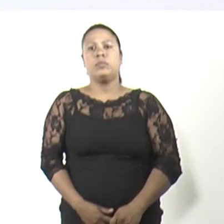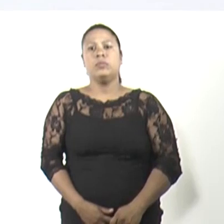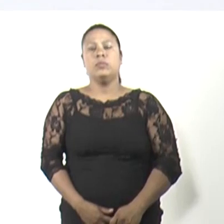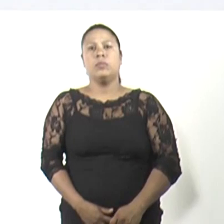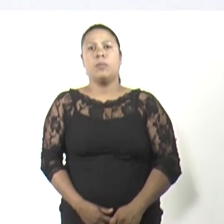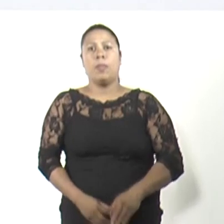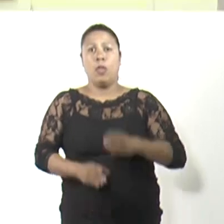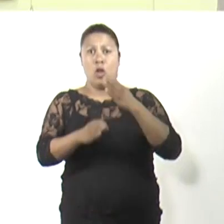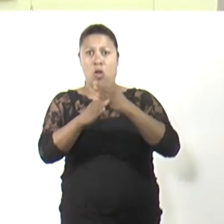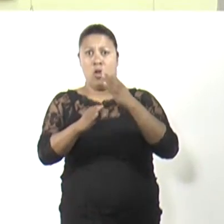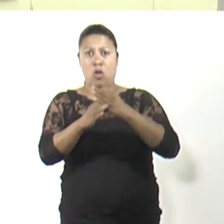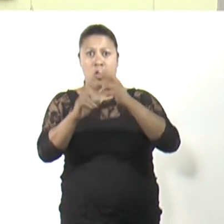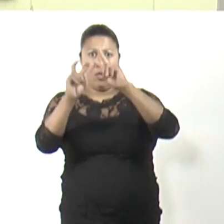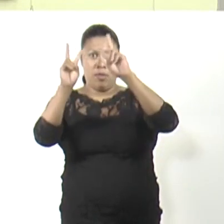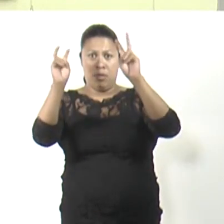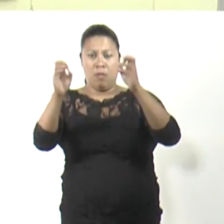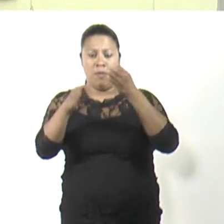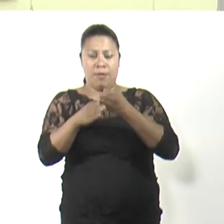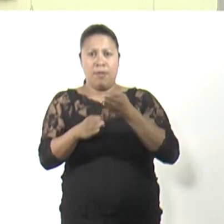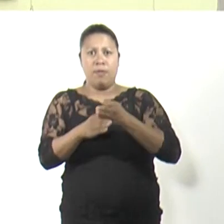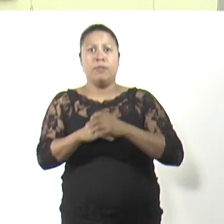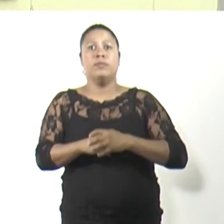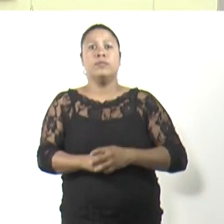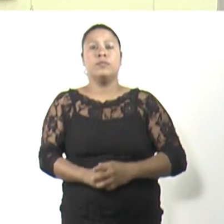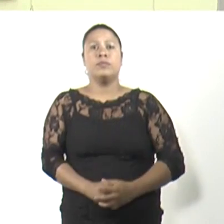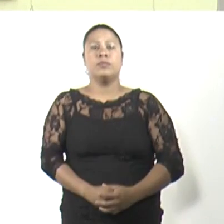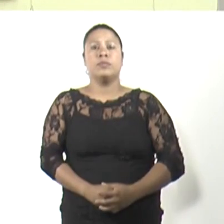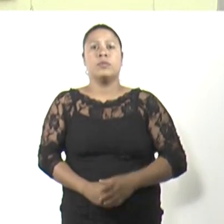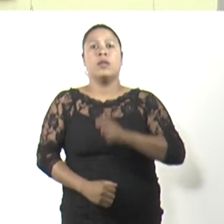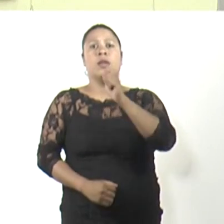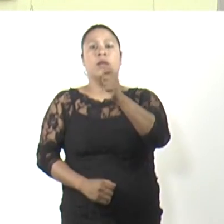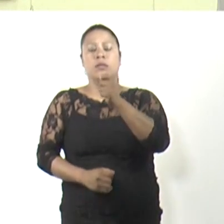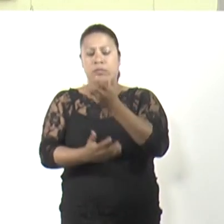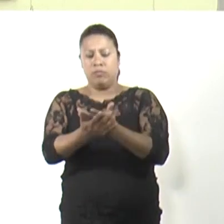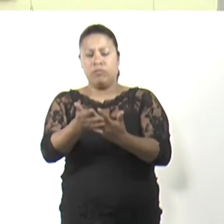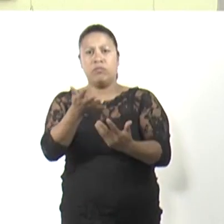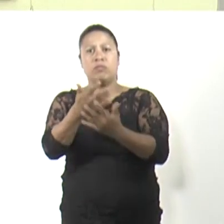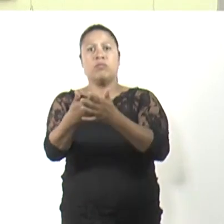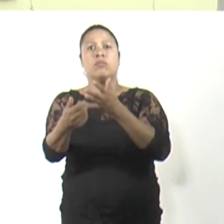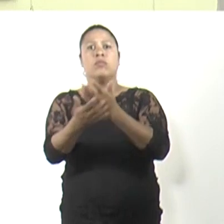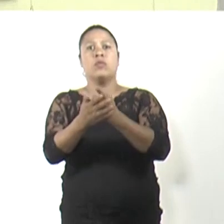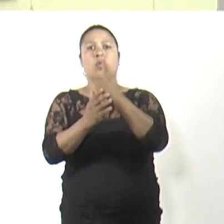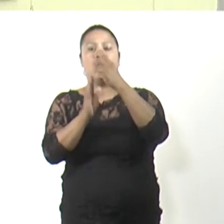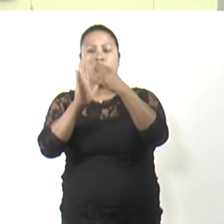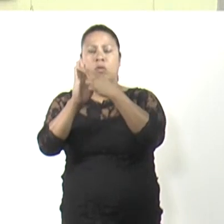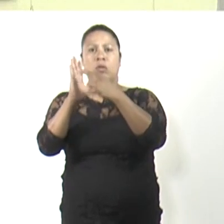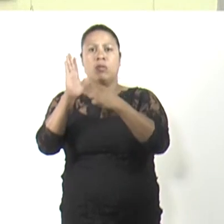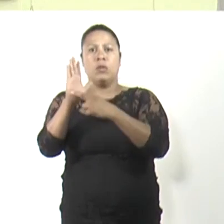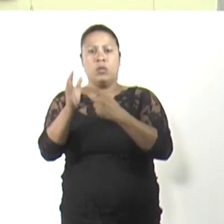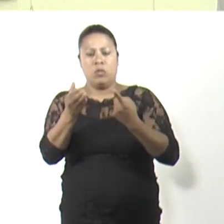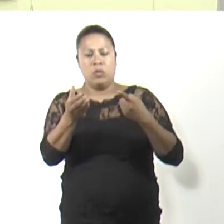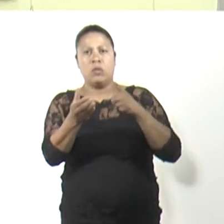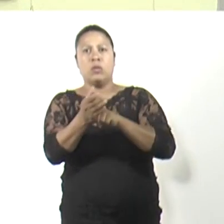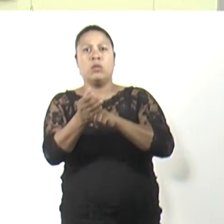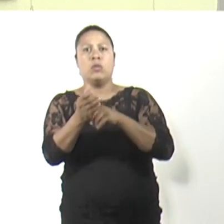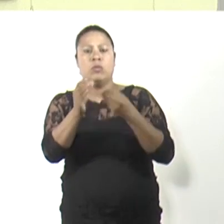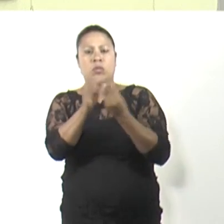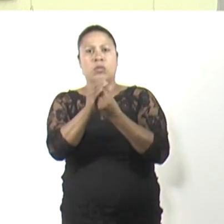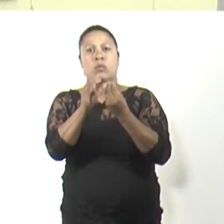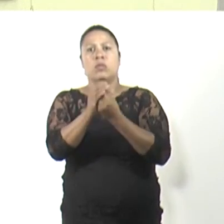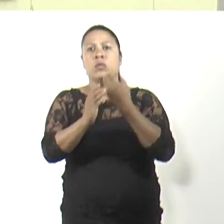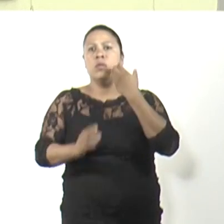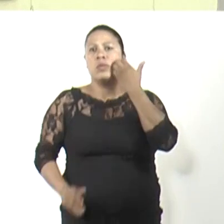El tema concreto entonces, dijimos, elaborar un reglamento interno del salón.